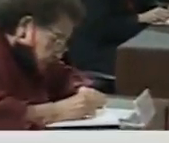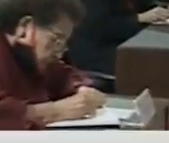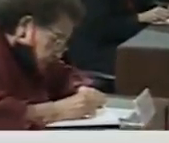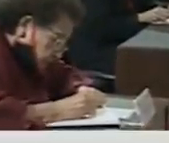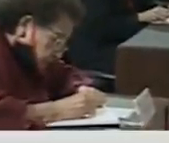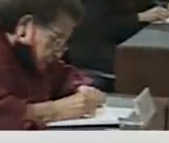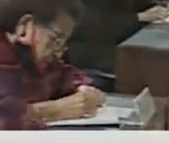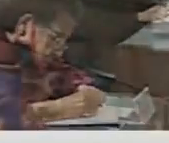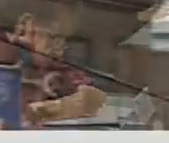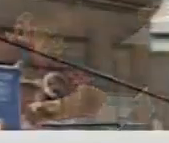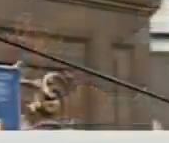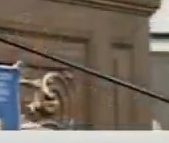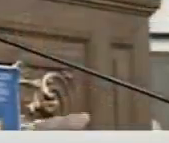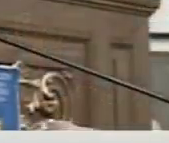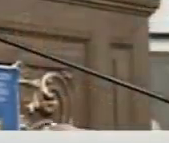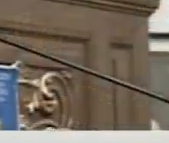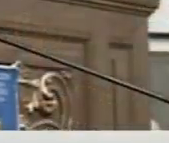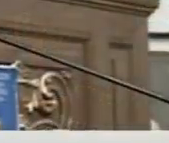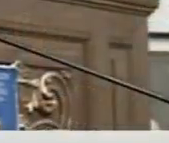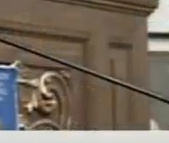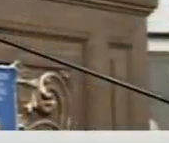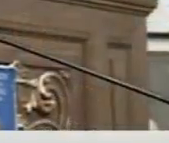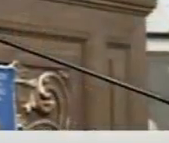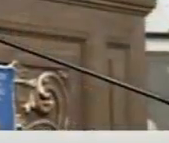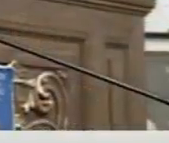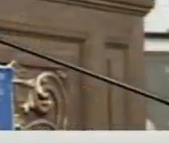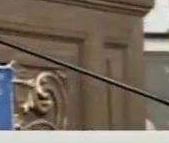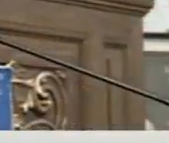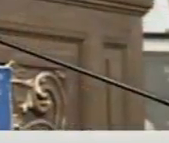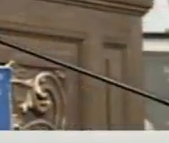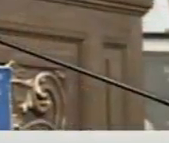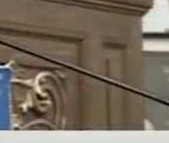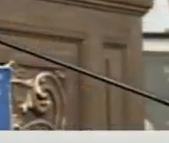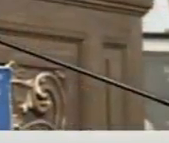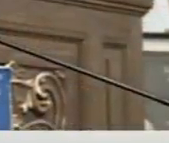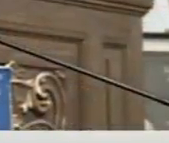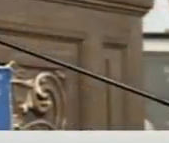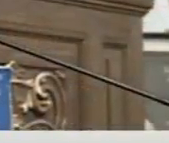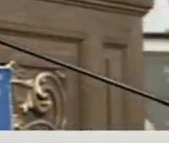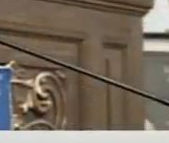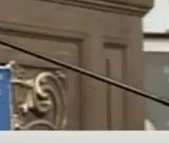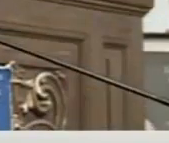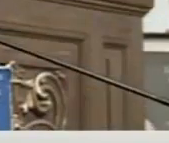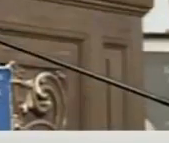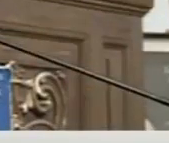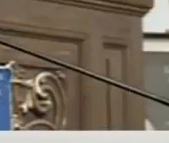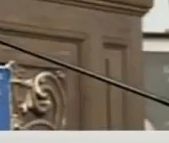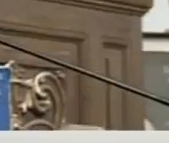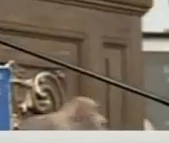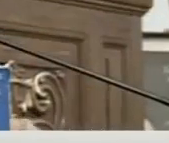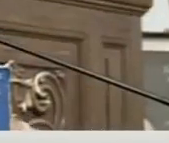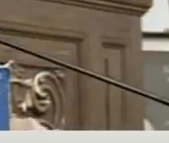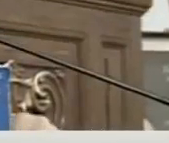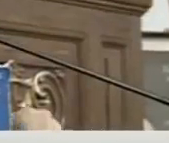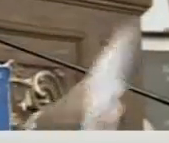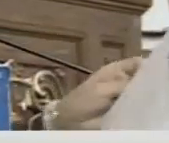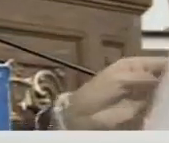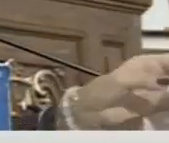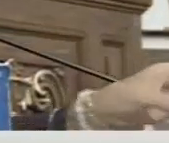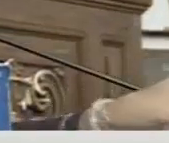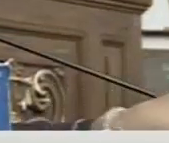Comunicación suscrita por el diputado Pedro Carreño y las diputadas Nicia Maldonado y Carmen Serpa, mediante la cual remiten por